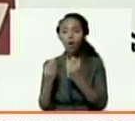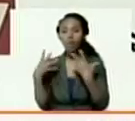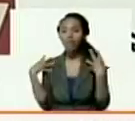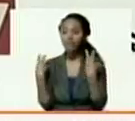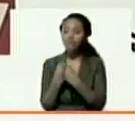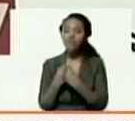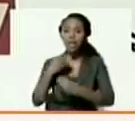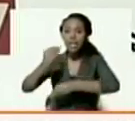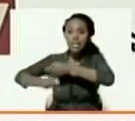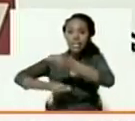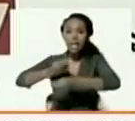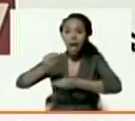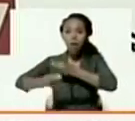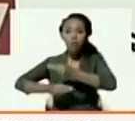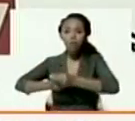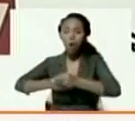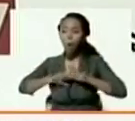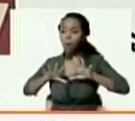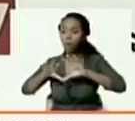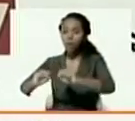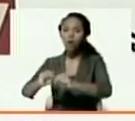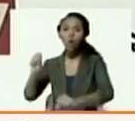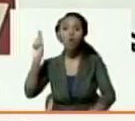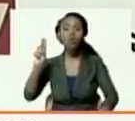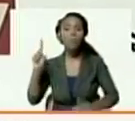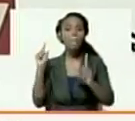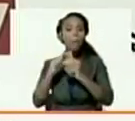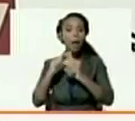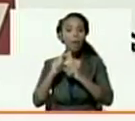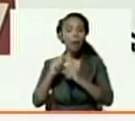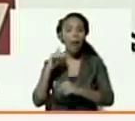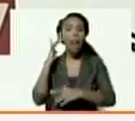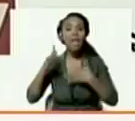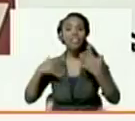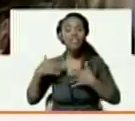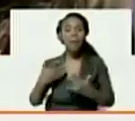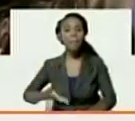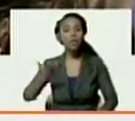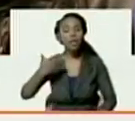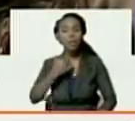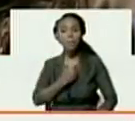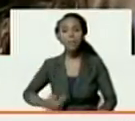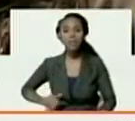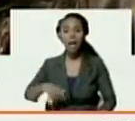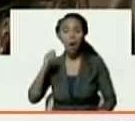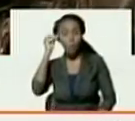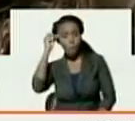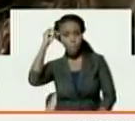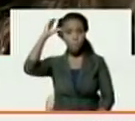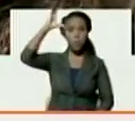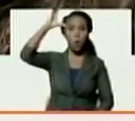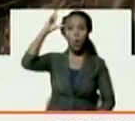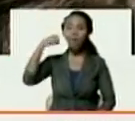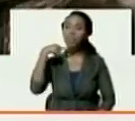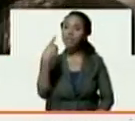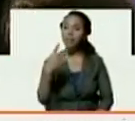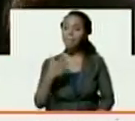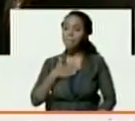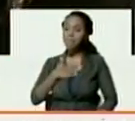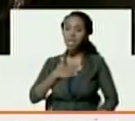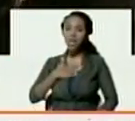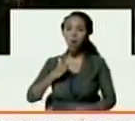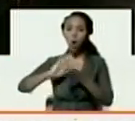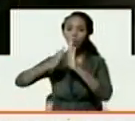las compañeras que hicieron, tomaron uso de palabra en el acto con el presidente, ellas eran capaces de decir: en mi comunidad